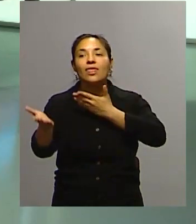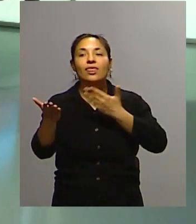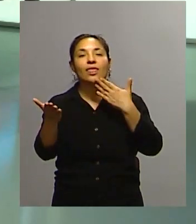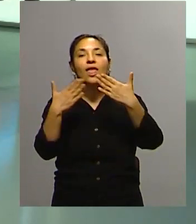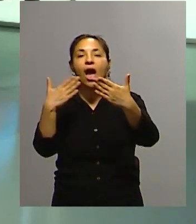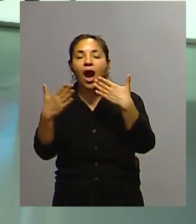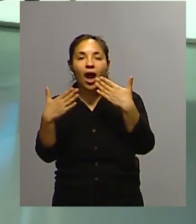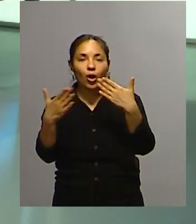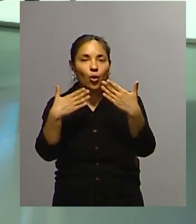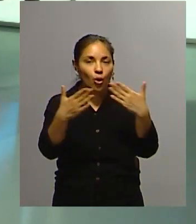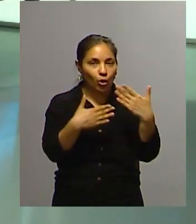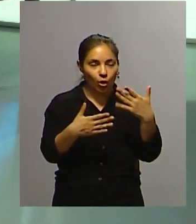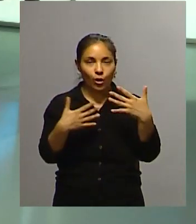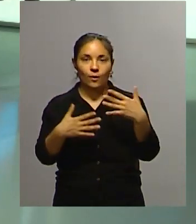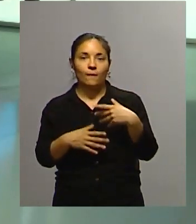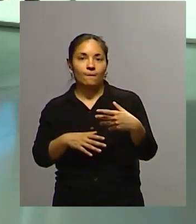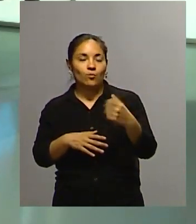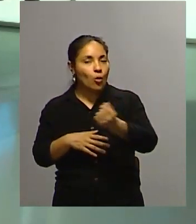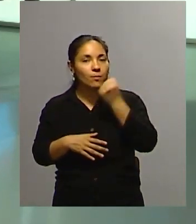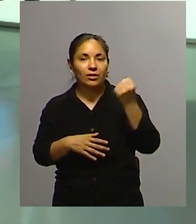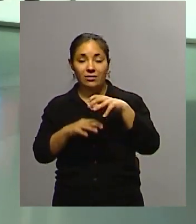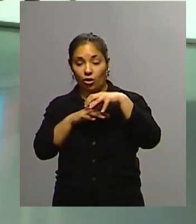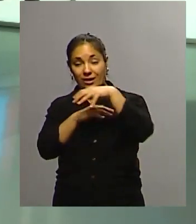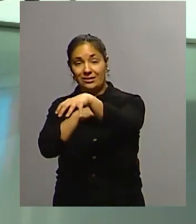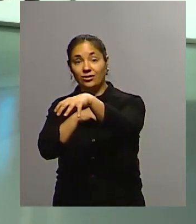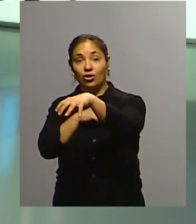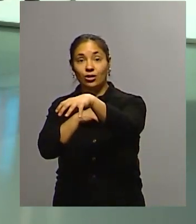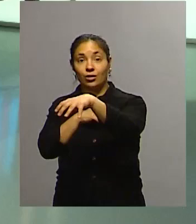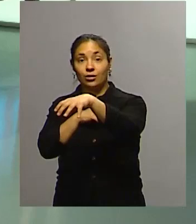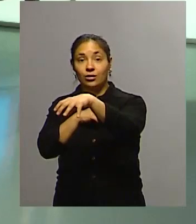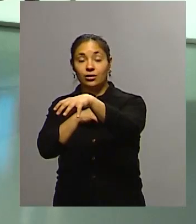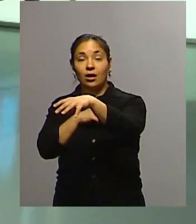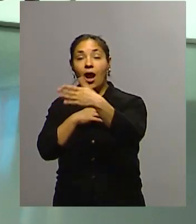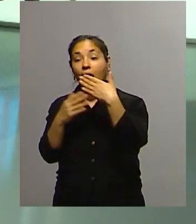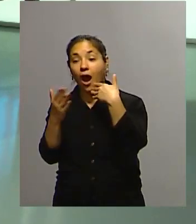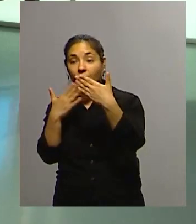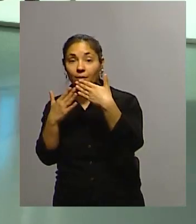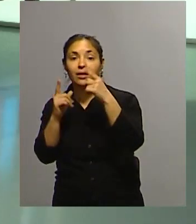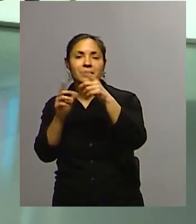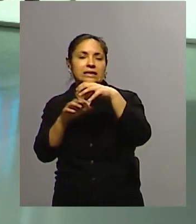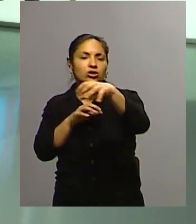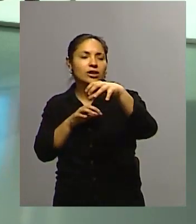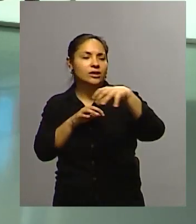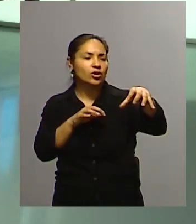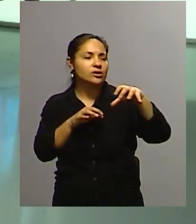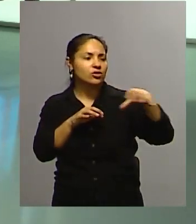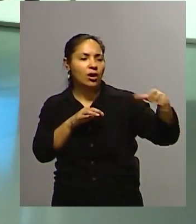diálogo, en este caso, en mi caso, con el sector, pero el diálogo con todos los sectores. Saber qué le está pasando